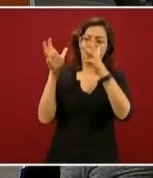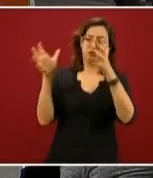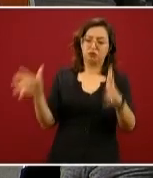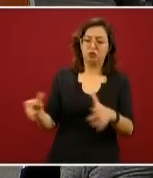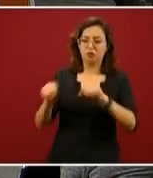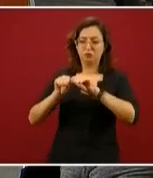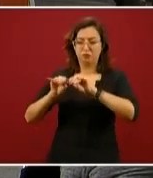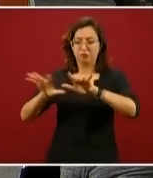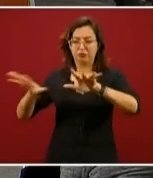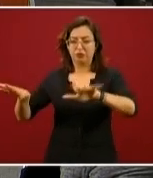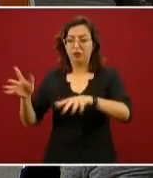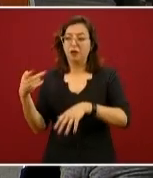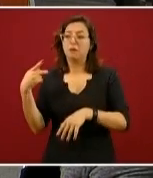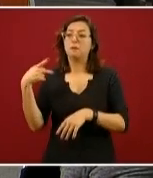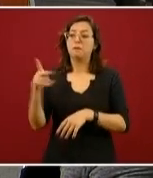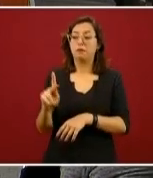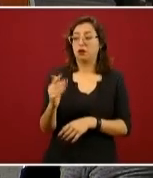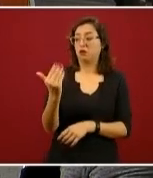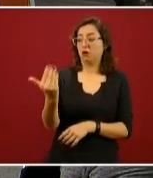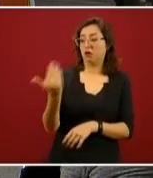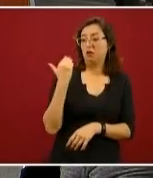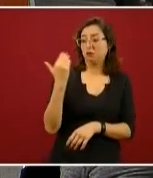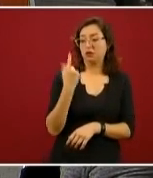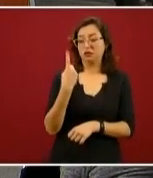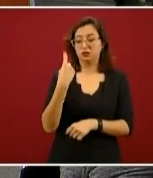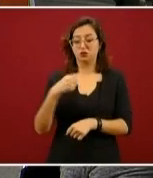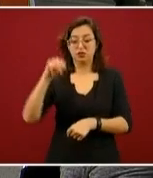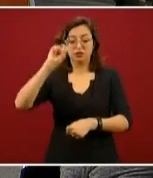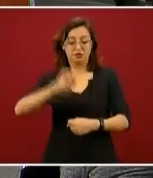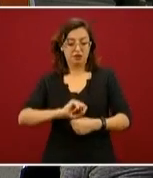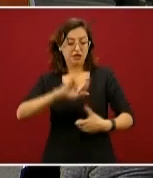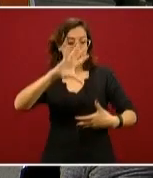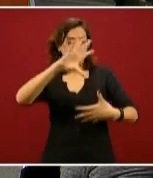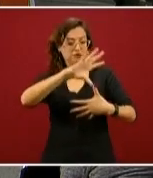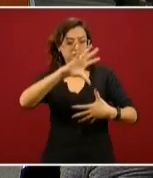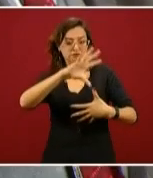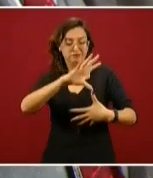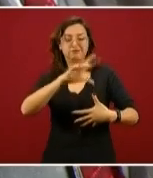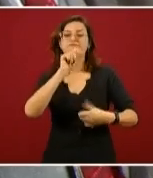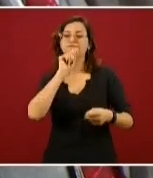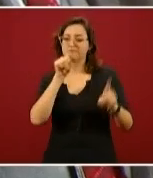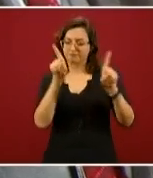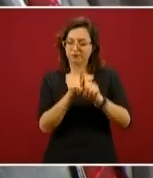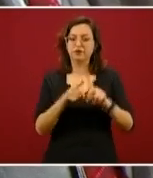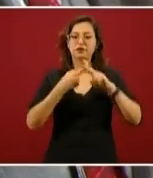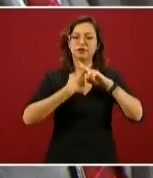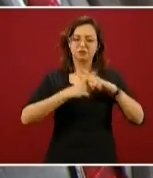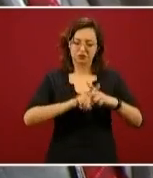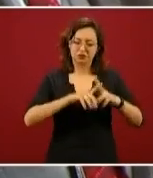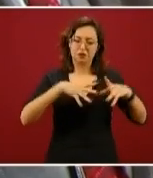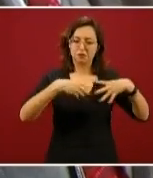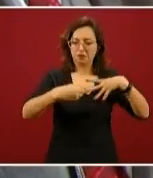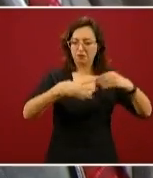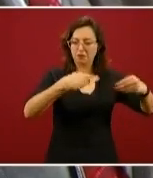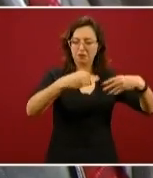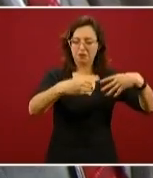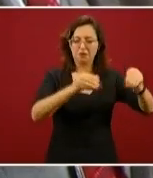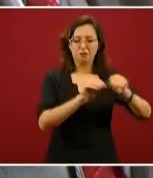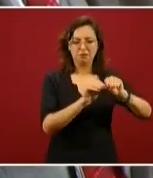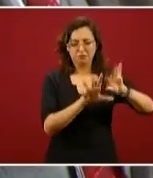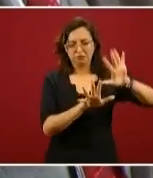en los últimos 3 a 4 días, la región de América es también ya un motor importante de propagación.